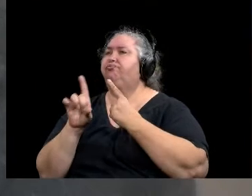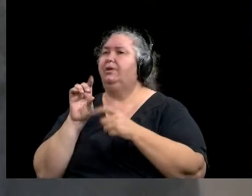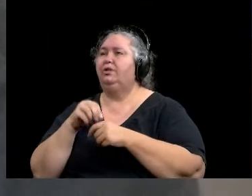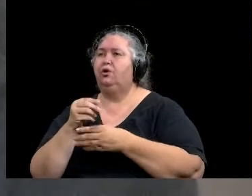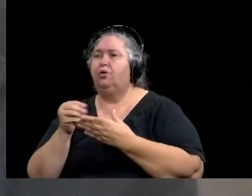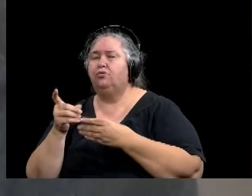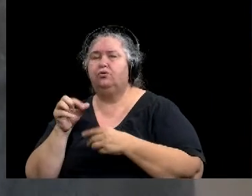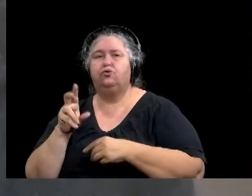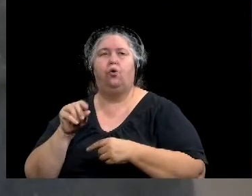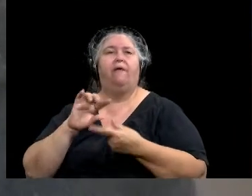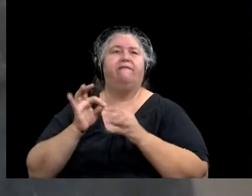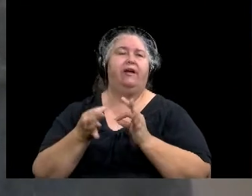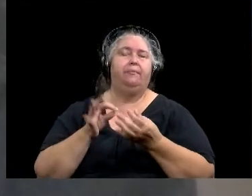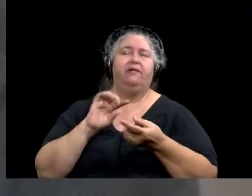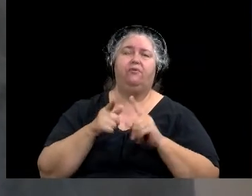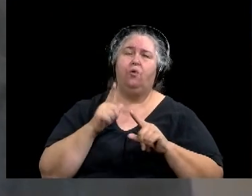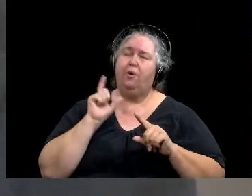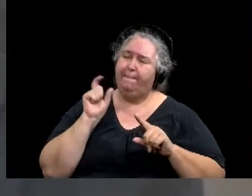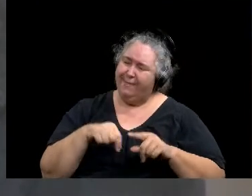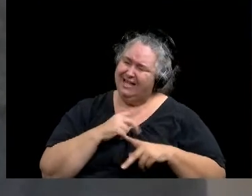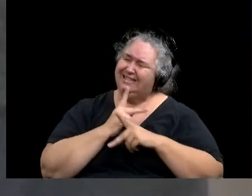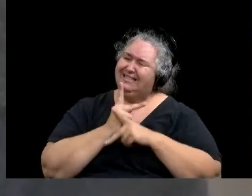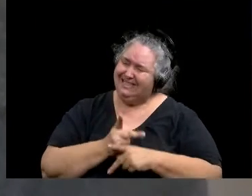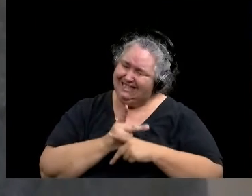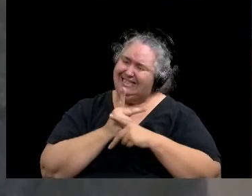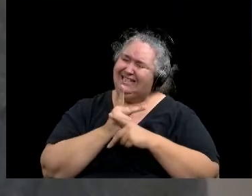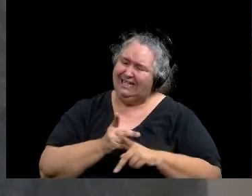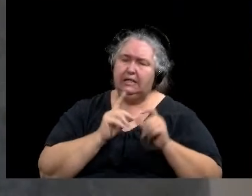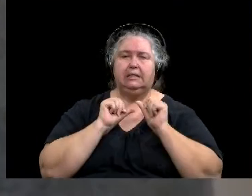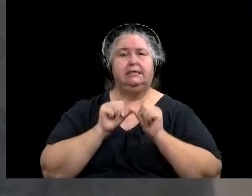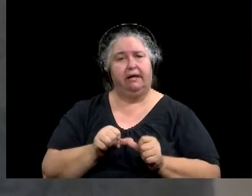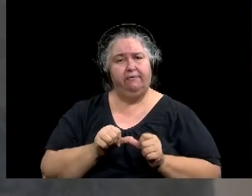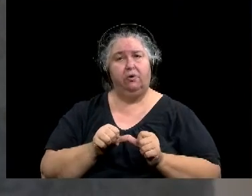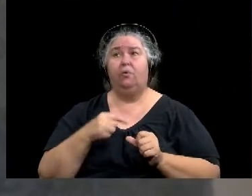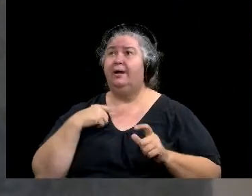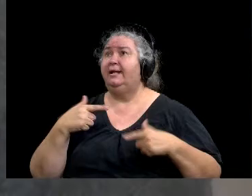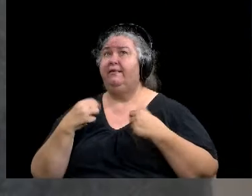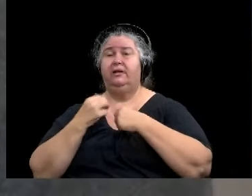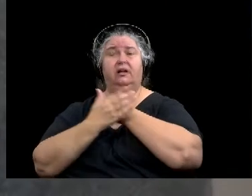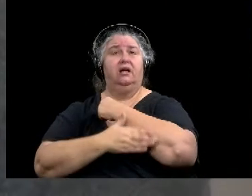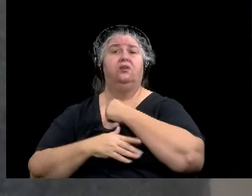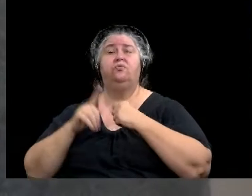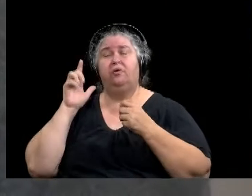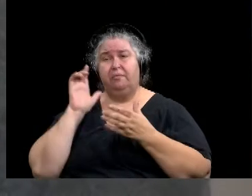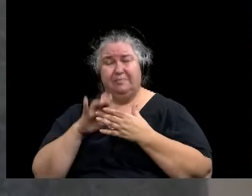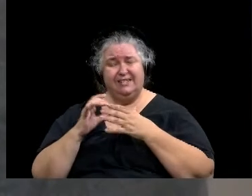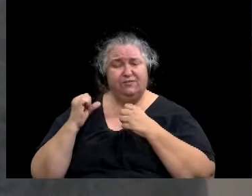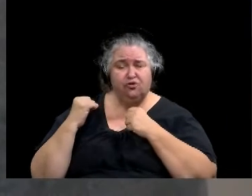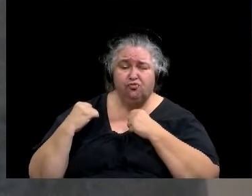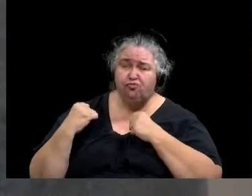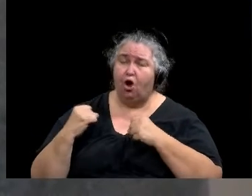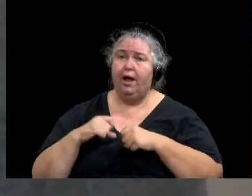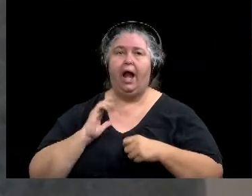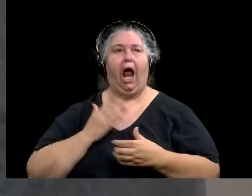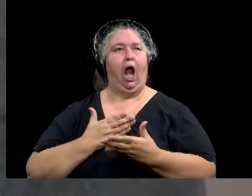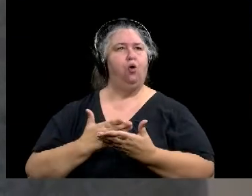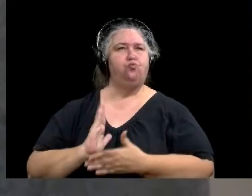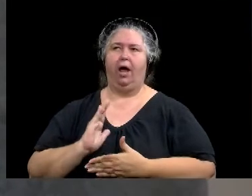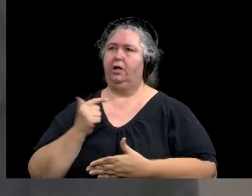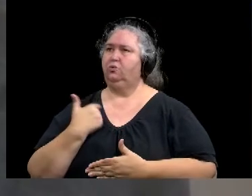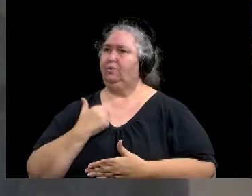pasamos en la en las tiendas donde estemos este que usemos más precaución